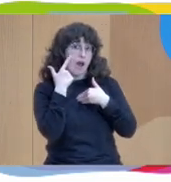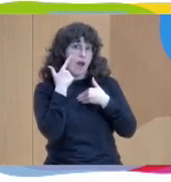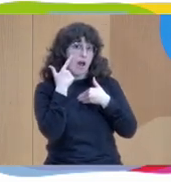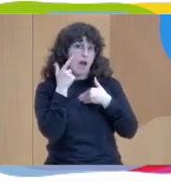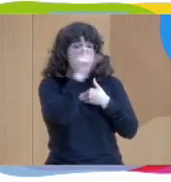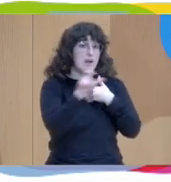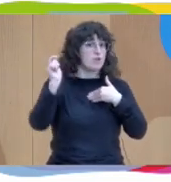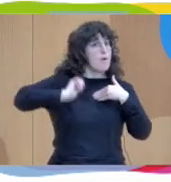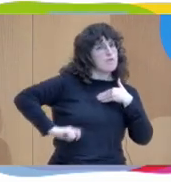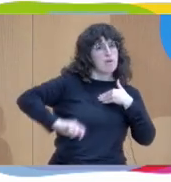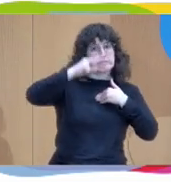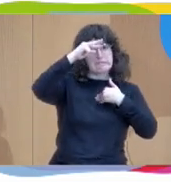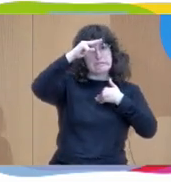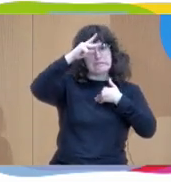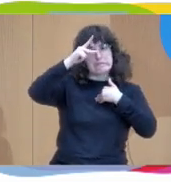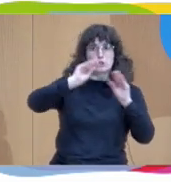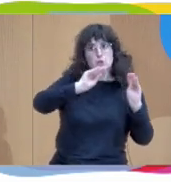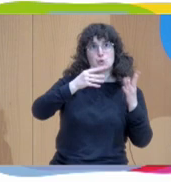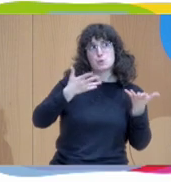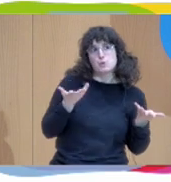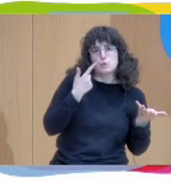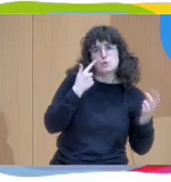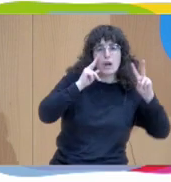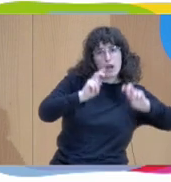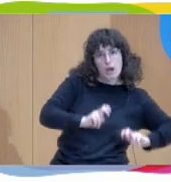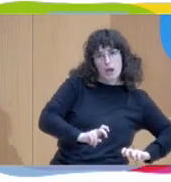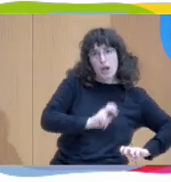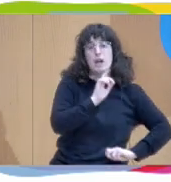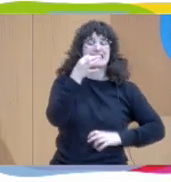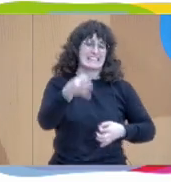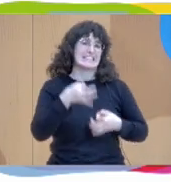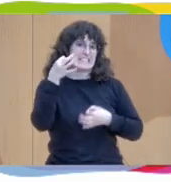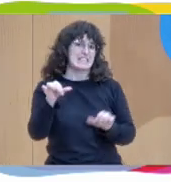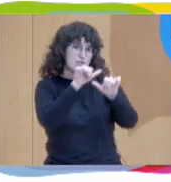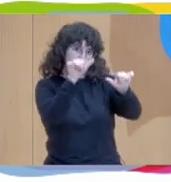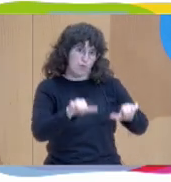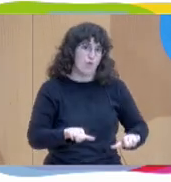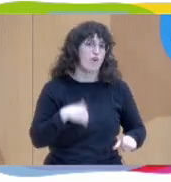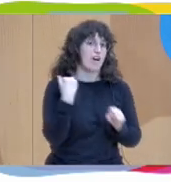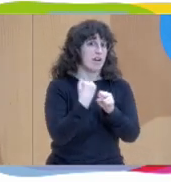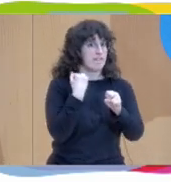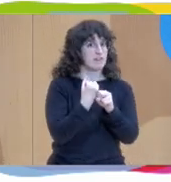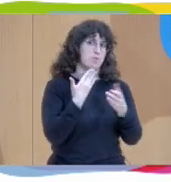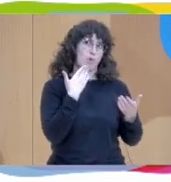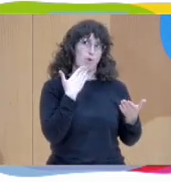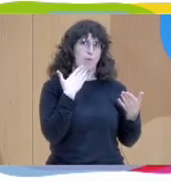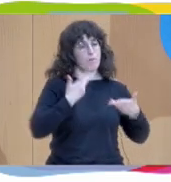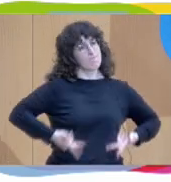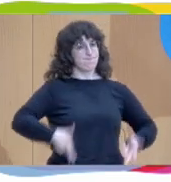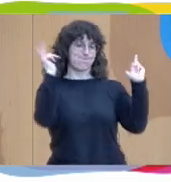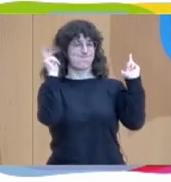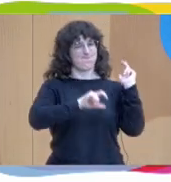profesionales siempre en un formato que hacía que los participantes eh se encontraran seguros y que tuvieran